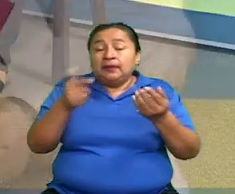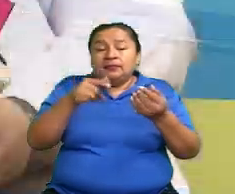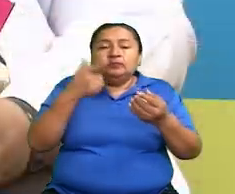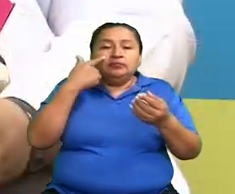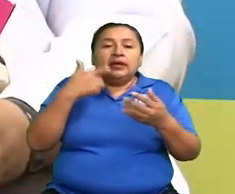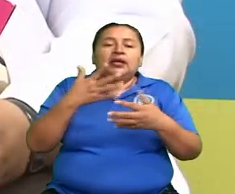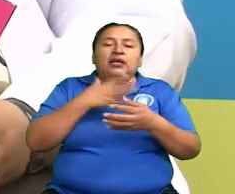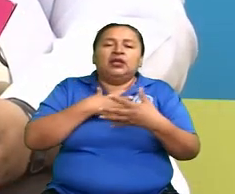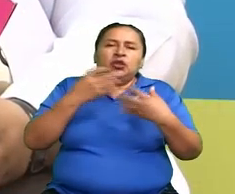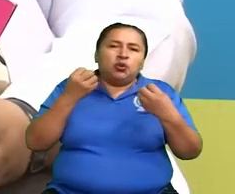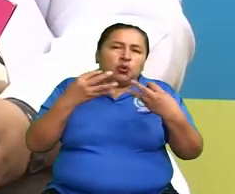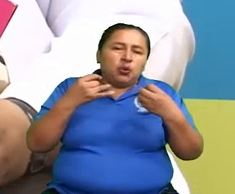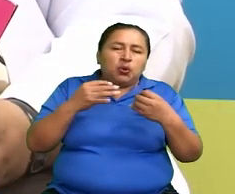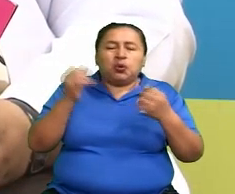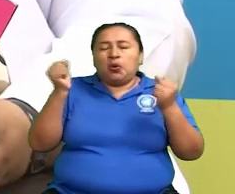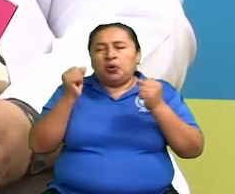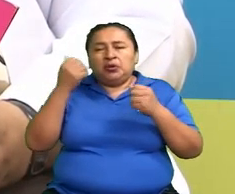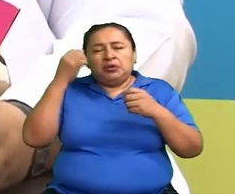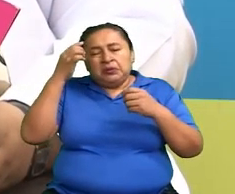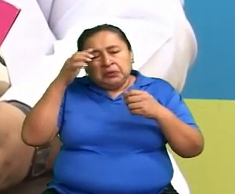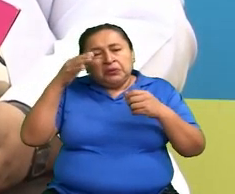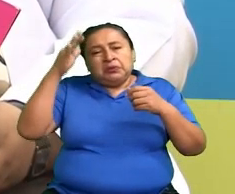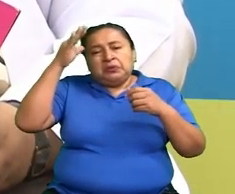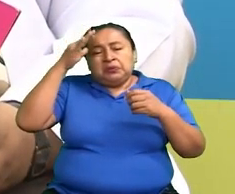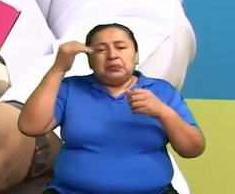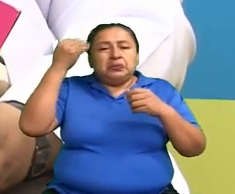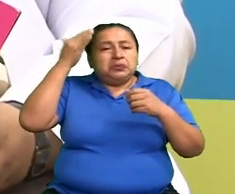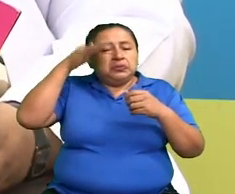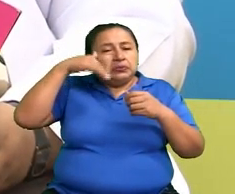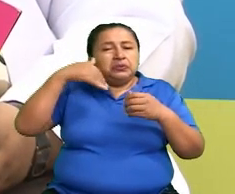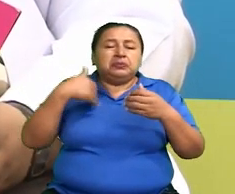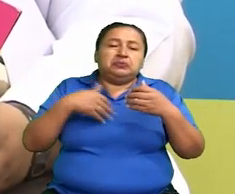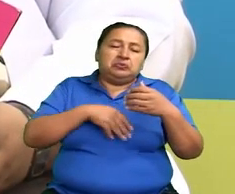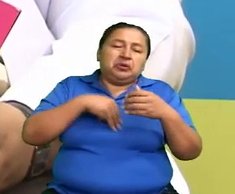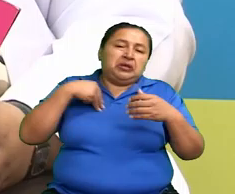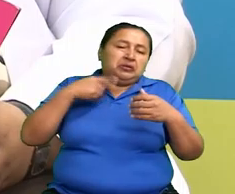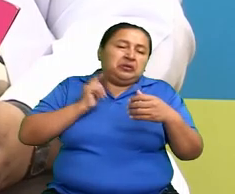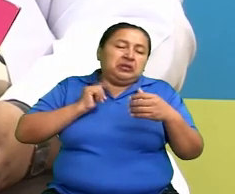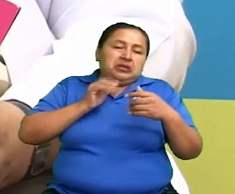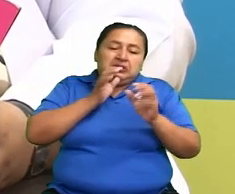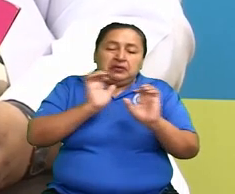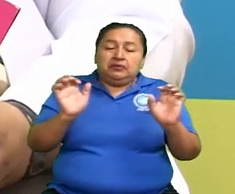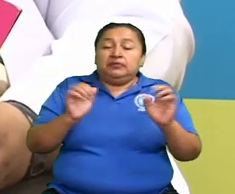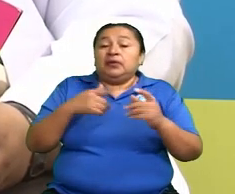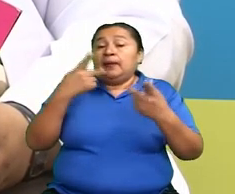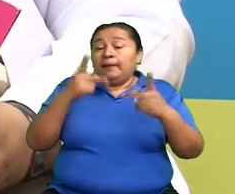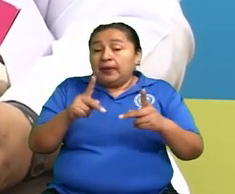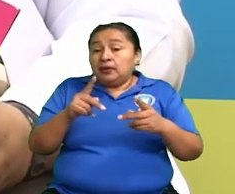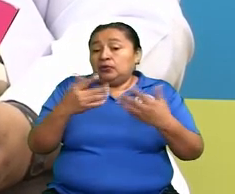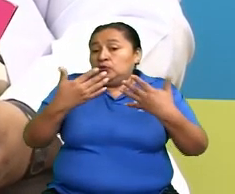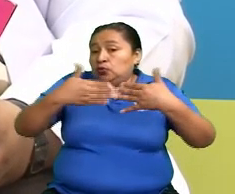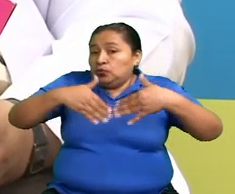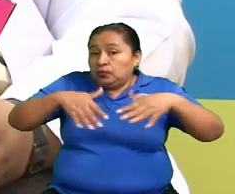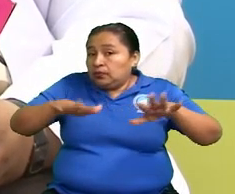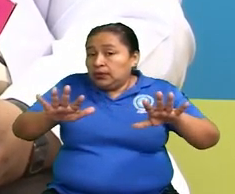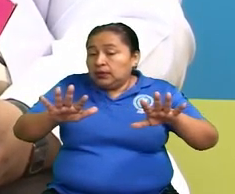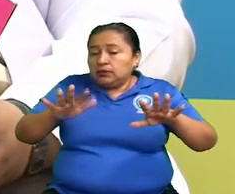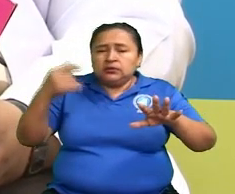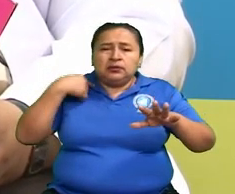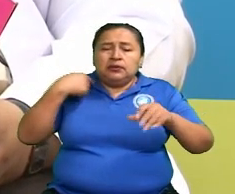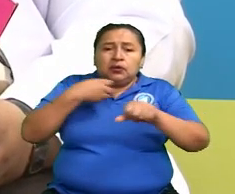un poco lo que es la febrícula, el malestar que tiene. Pero normalmente dentro de las contraindicaciones